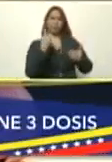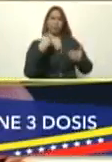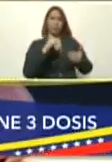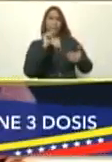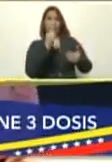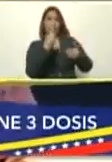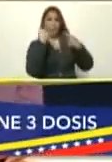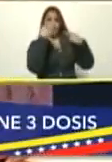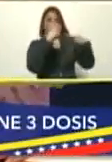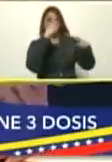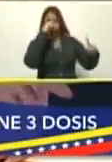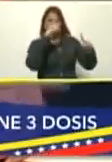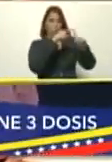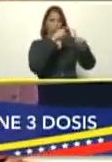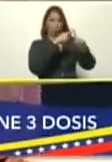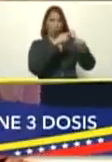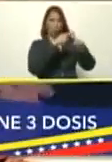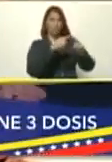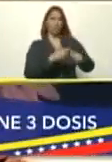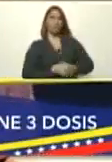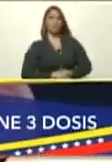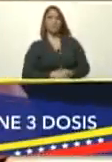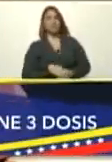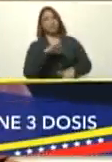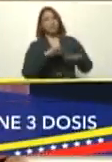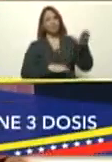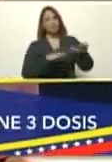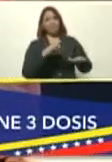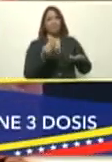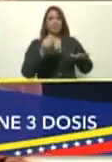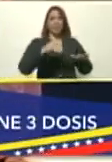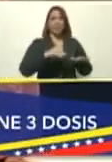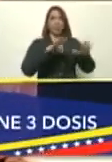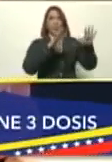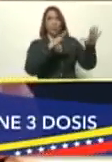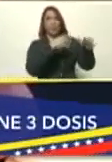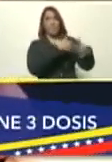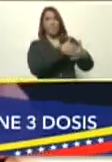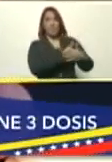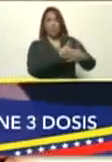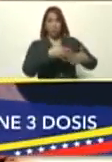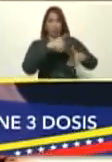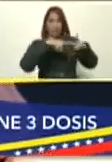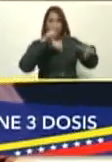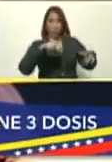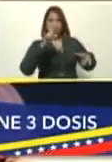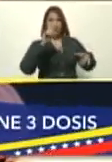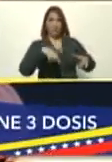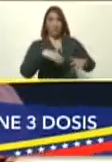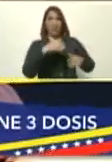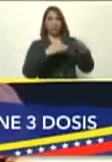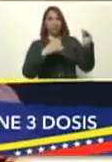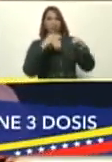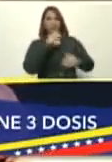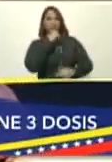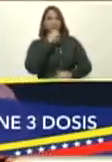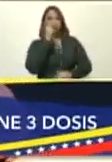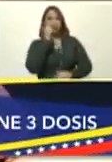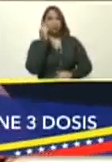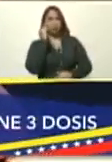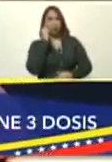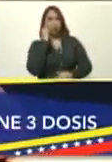tiene como objetivo, público objetivo, aproximadamente un poquito más de 9 millones de personas. Por supuesto, los adultos mayores de 60